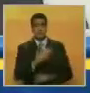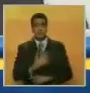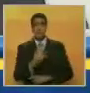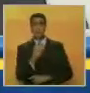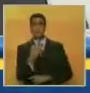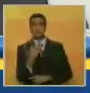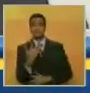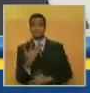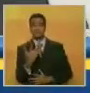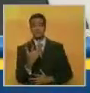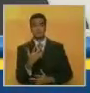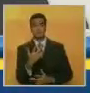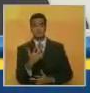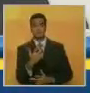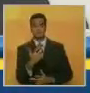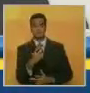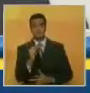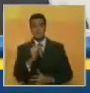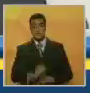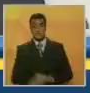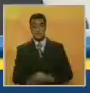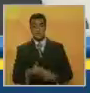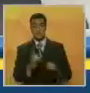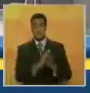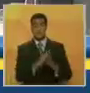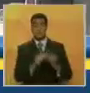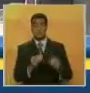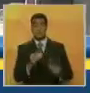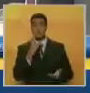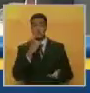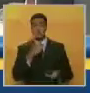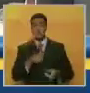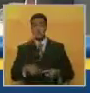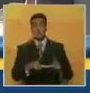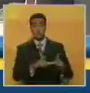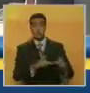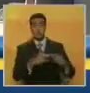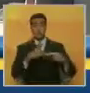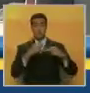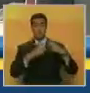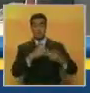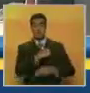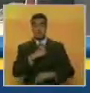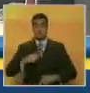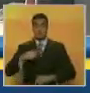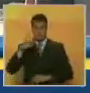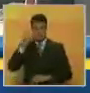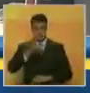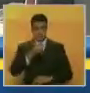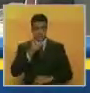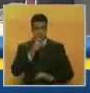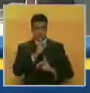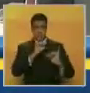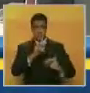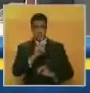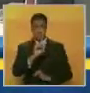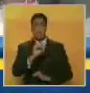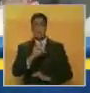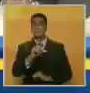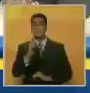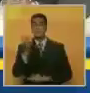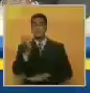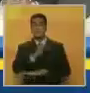1 o 2 cuadras hacia la zona norte, desapareció la zona industrial. Como empresarios manifestaron que la decisión de sacar a la Polar de